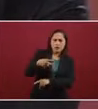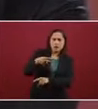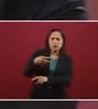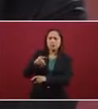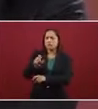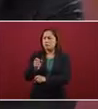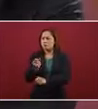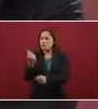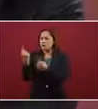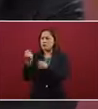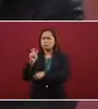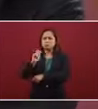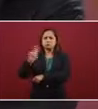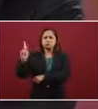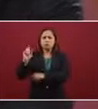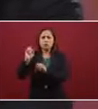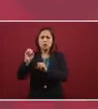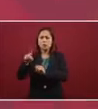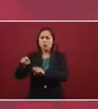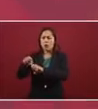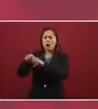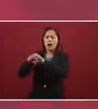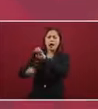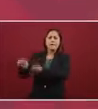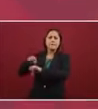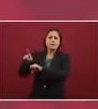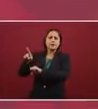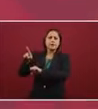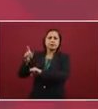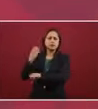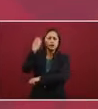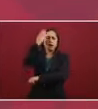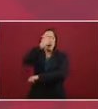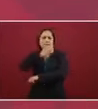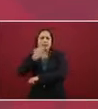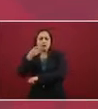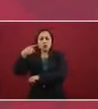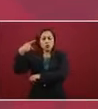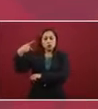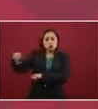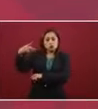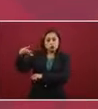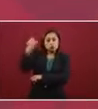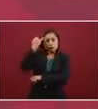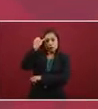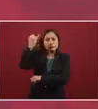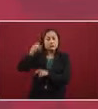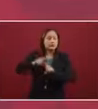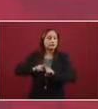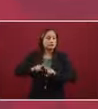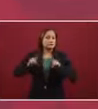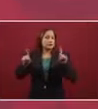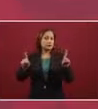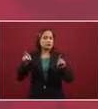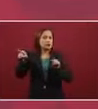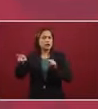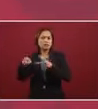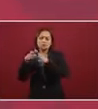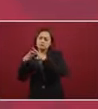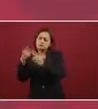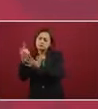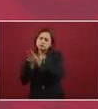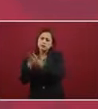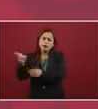las calificadoras, porque tienen otros parámetros, ¿sí?, dicen